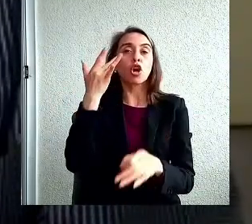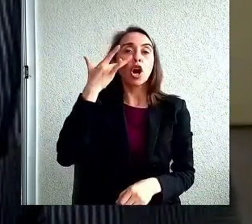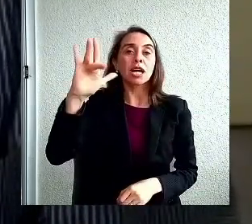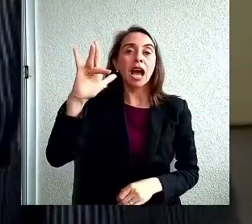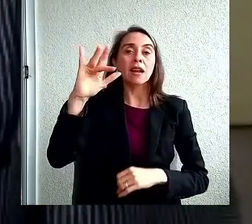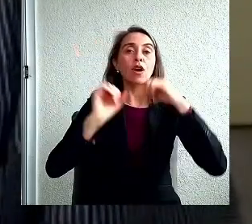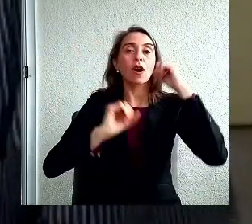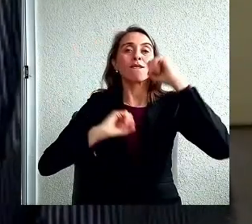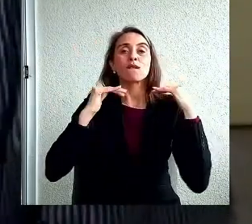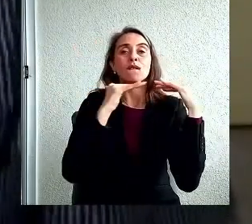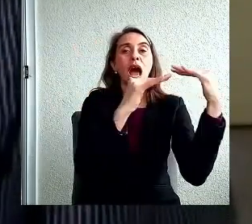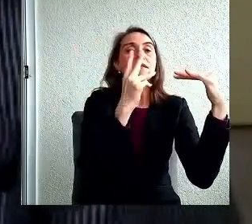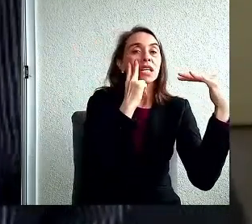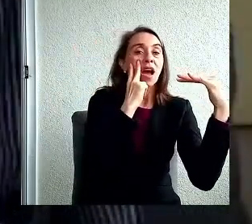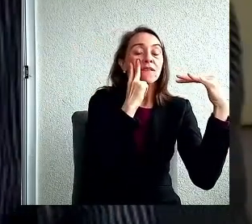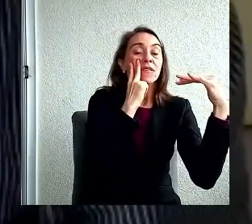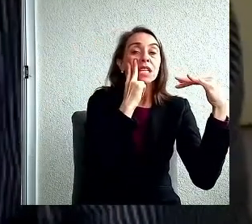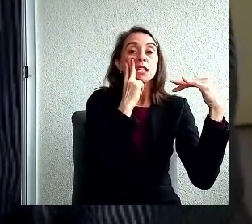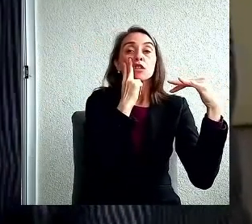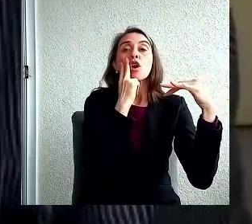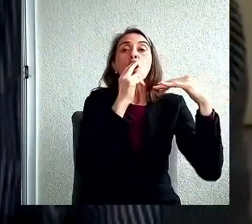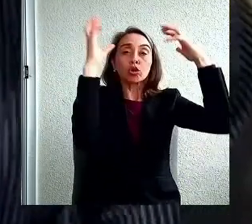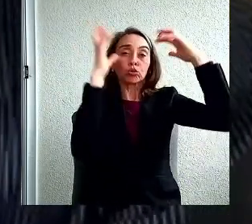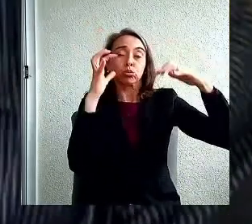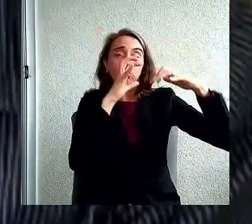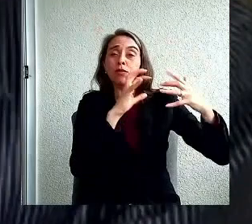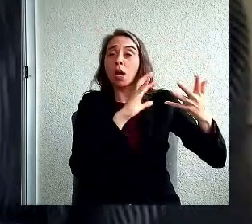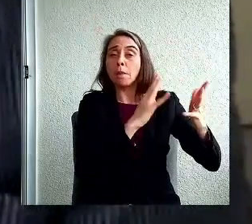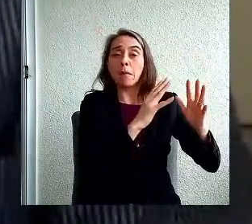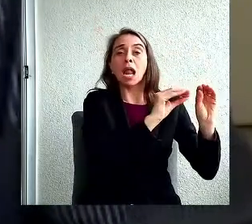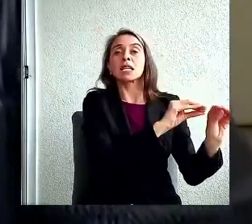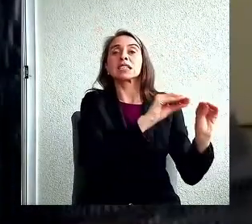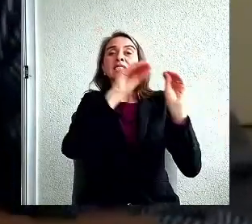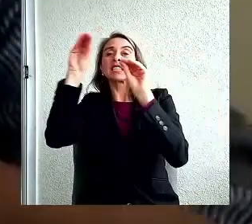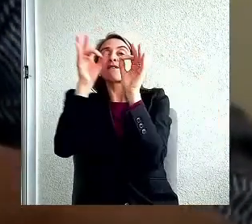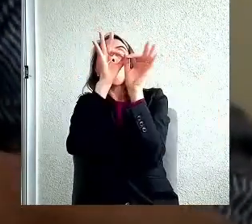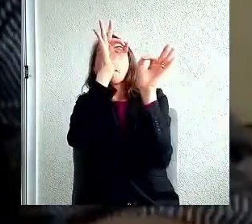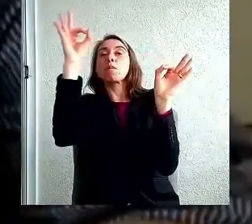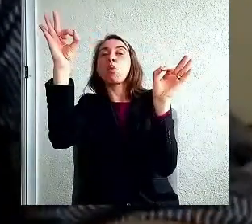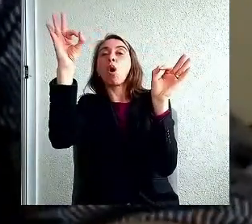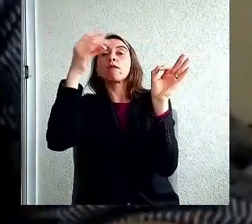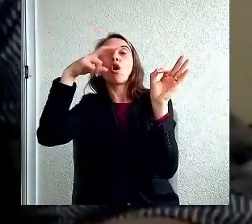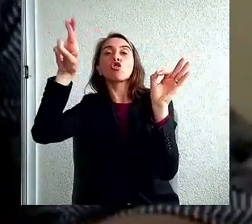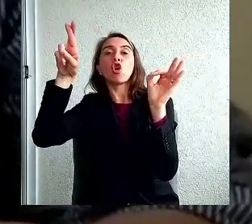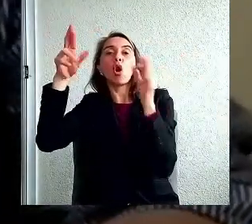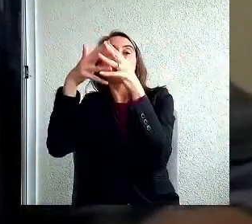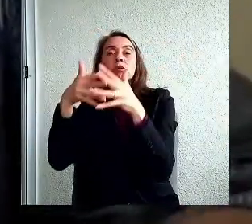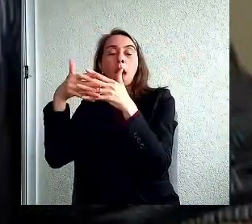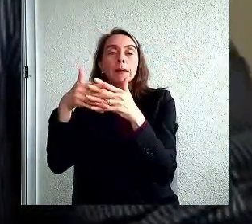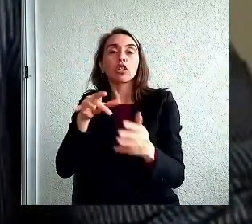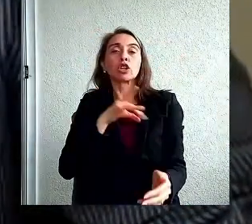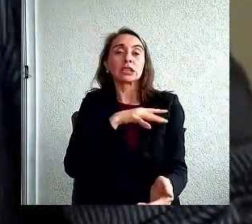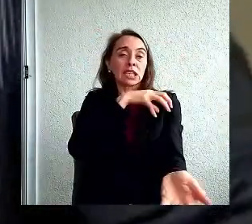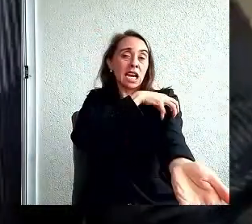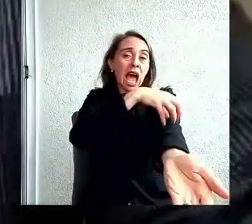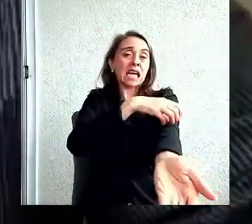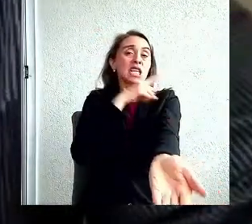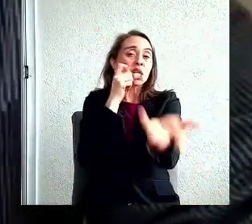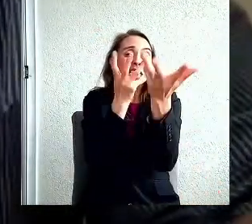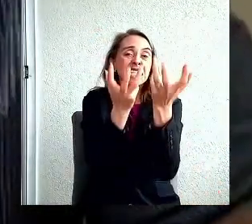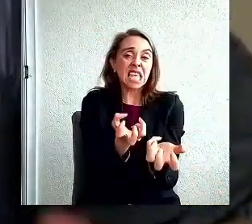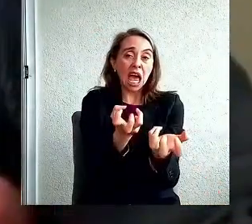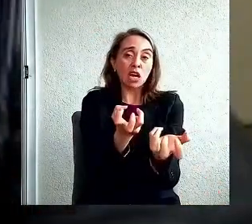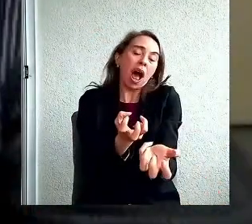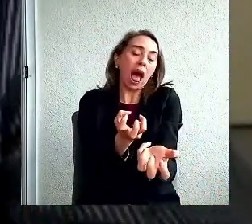norte. En Chile pasa algo parecido, pero hacia el sur. Entonces, la verdad es que y yo creo que hay que echar